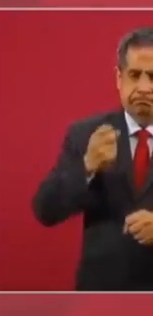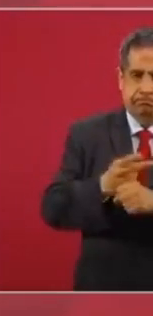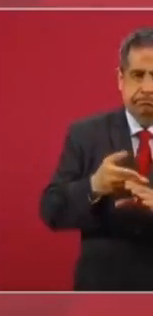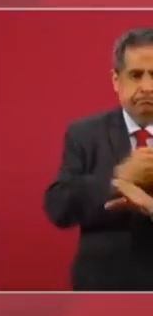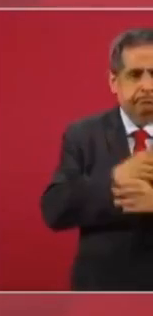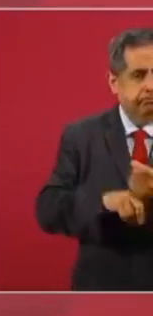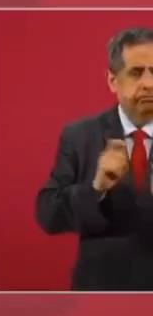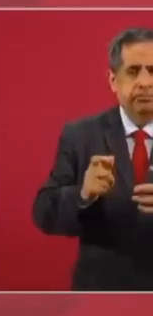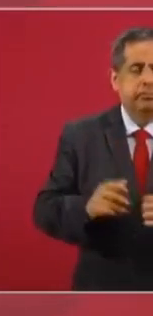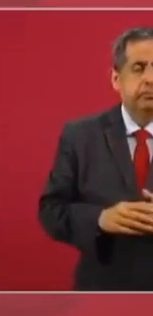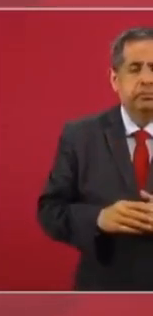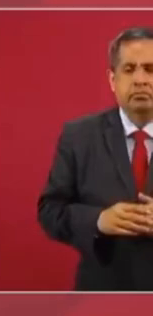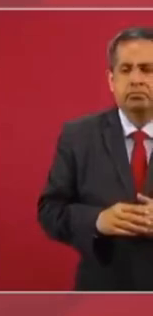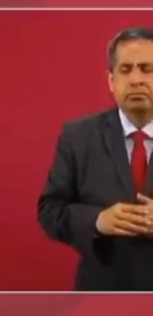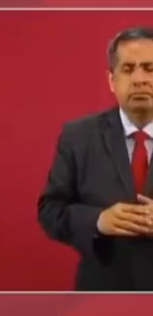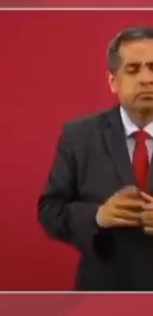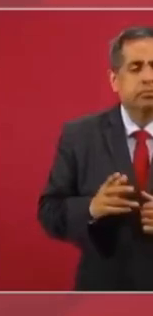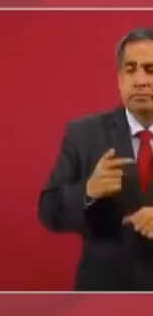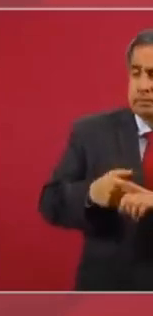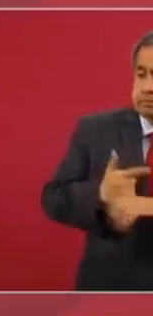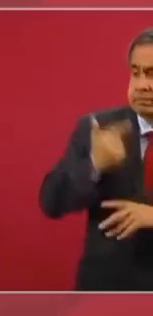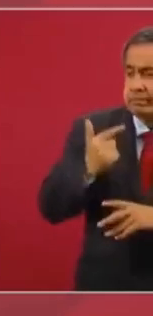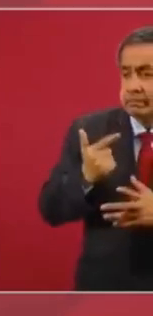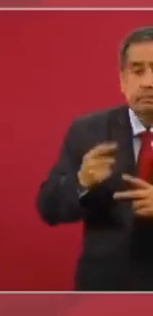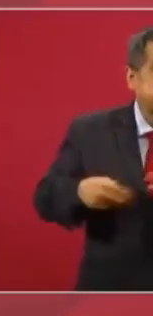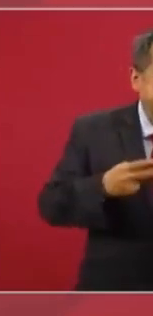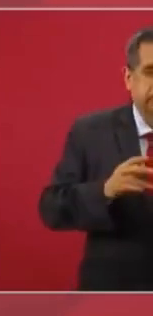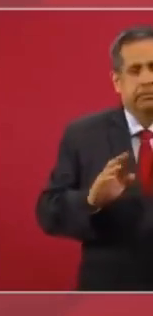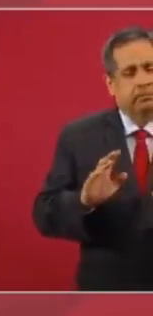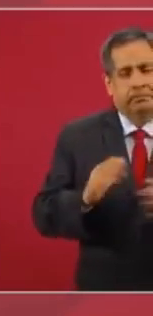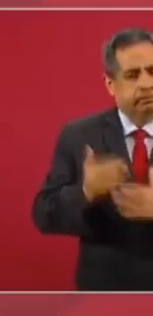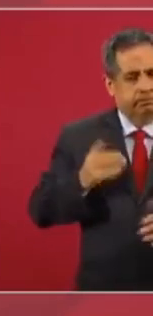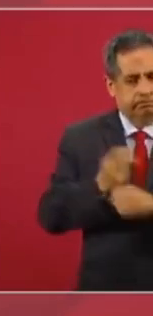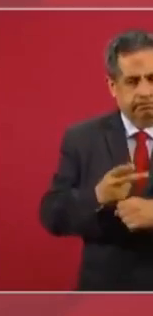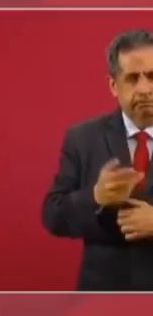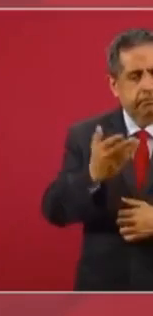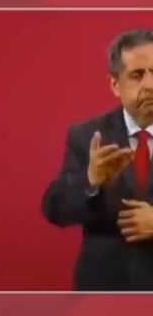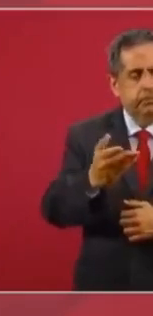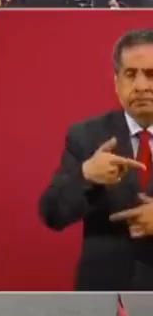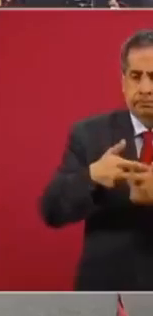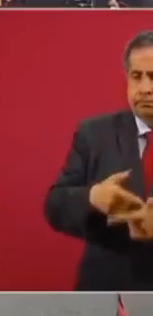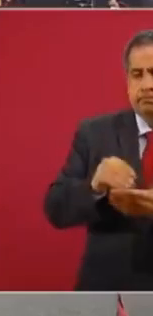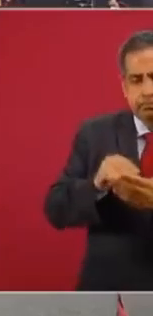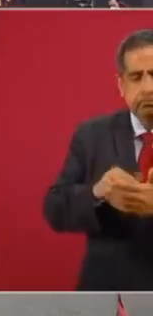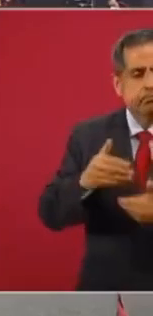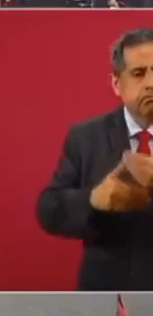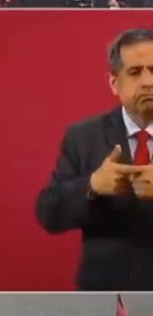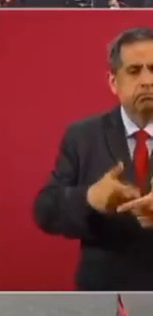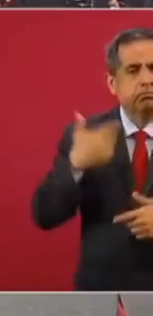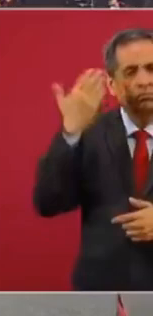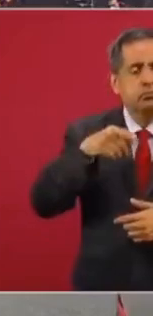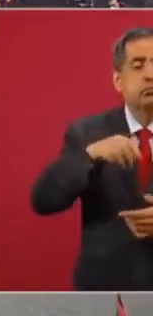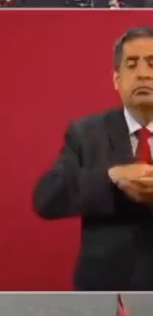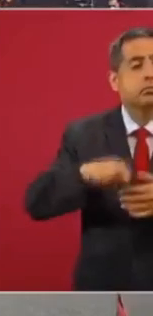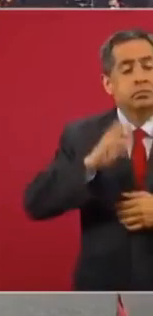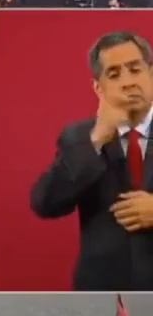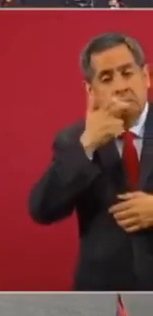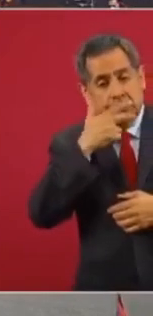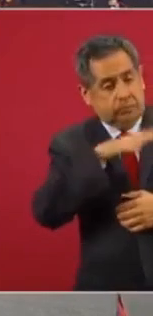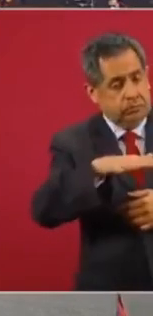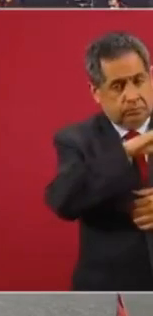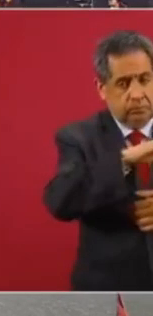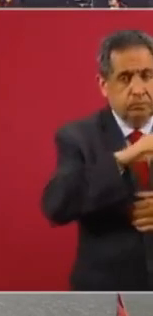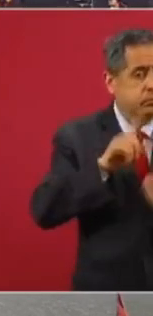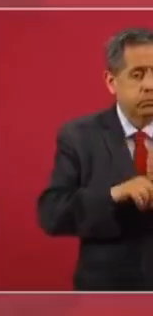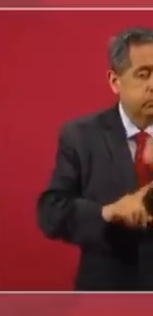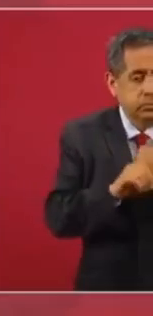están más afectados. Todo eso es lo que vamos a continuar. Sabemos, por ejemplo, que en el caso de Chihuahua